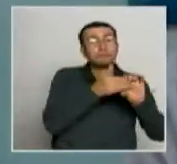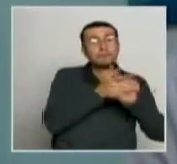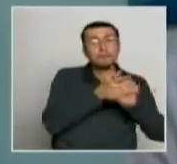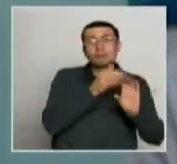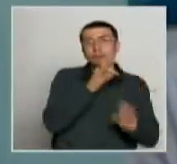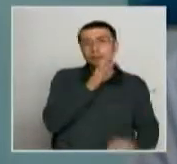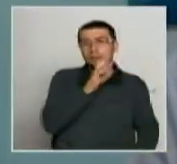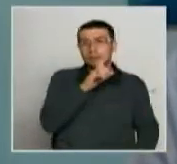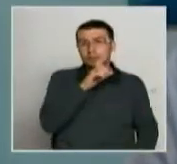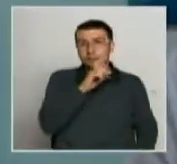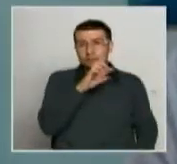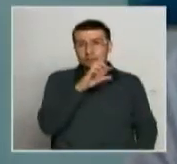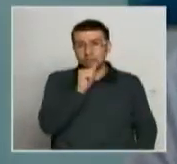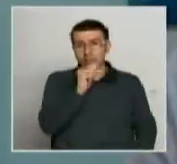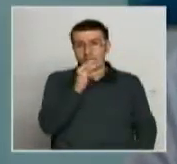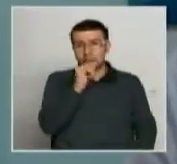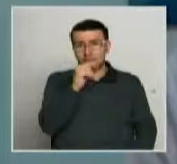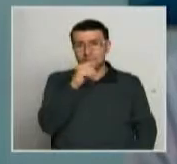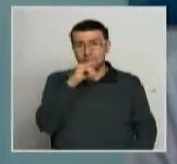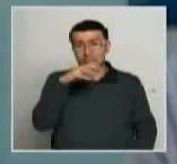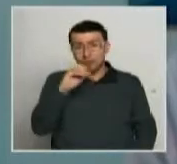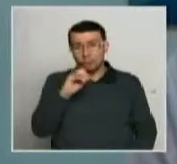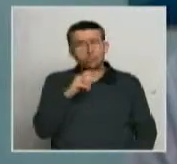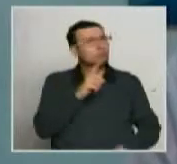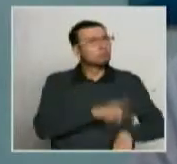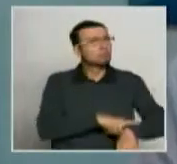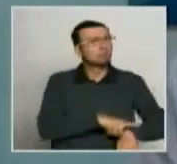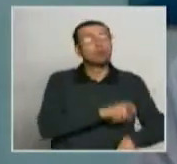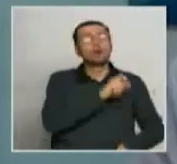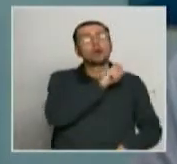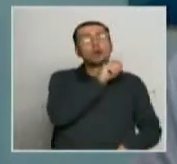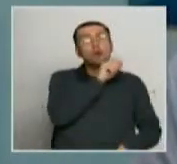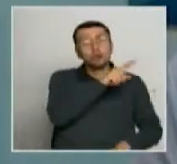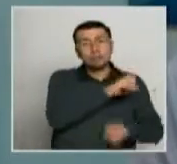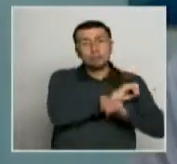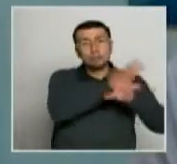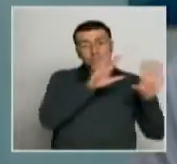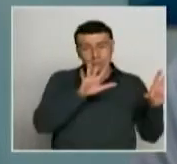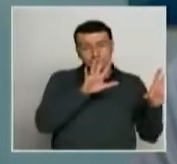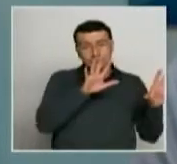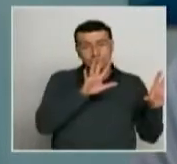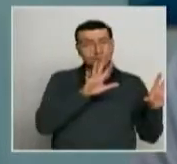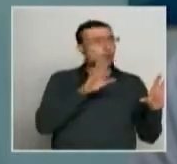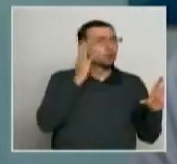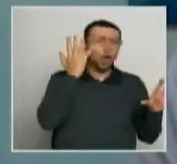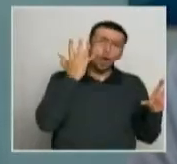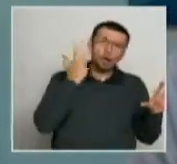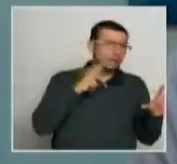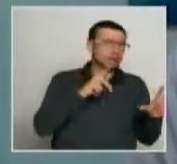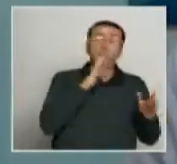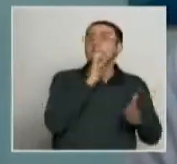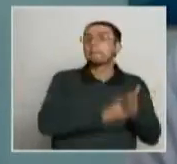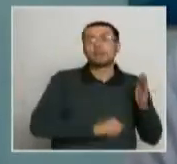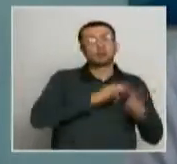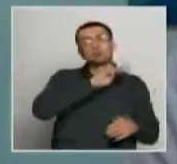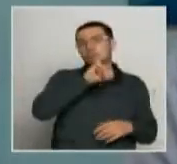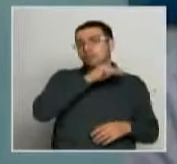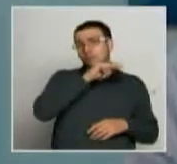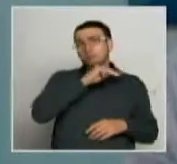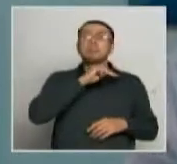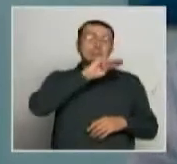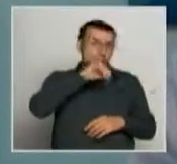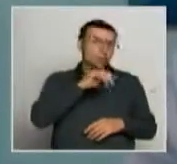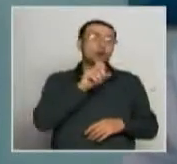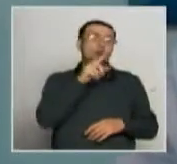en Telepacífico. Ustedes nos ven a las 11 de la mañana, lunes, martes, jueves y viernes. Los miércoles a las